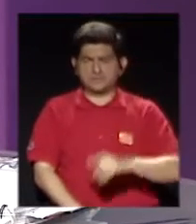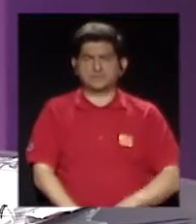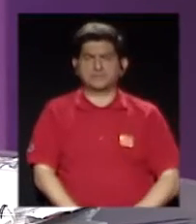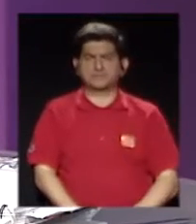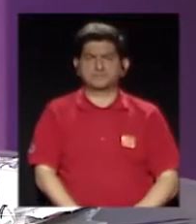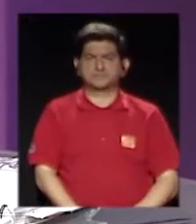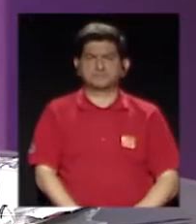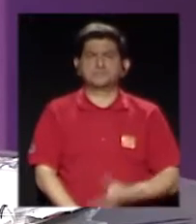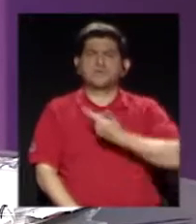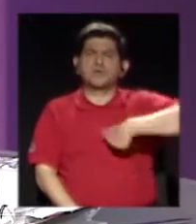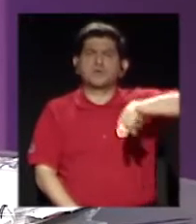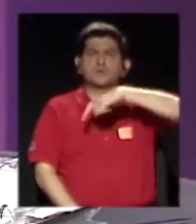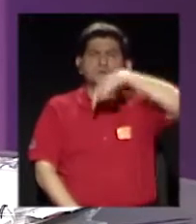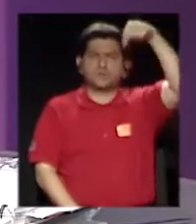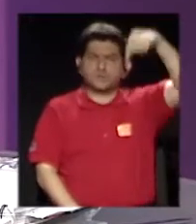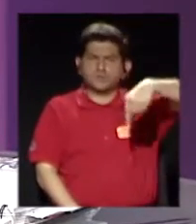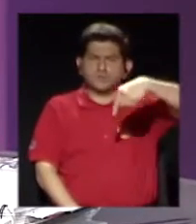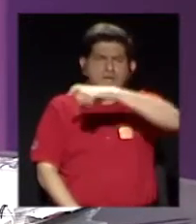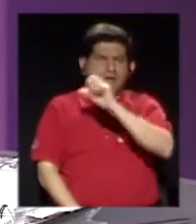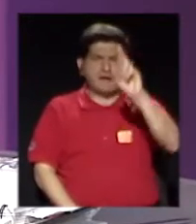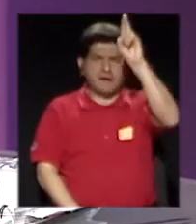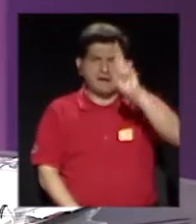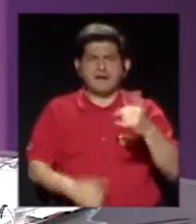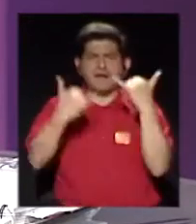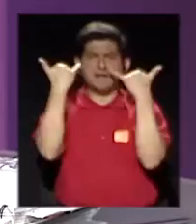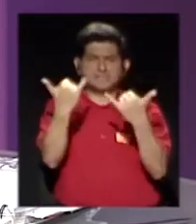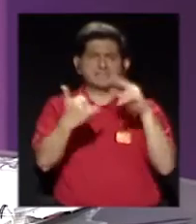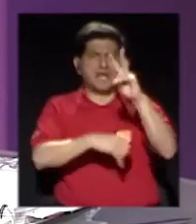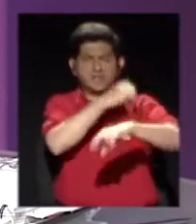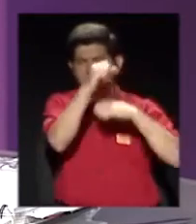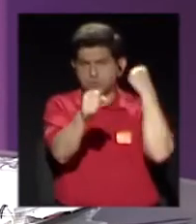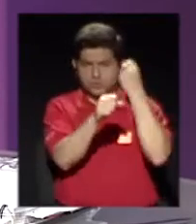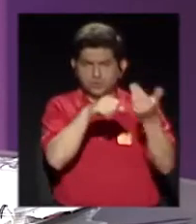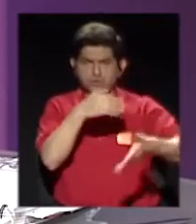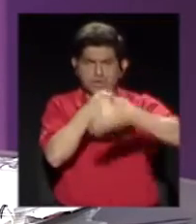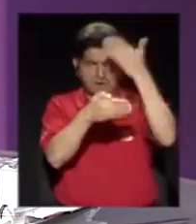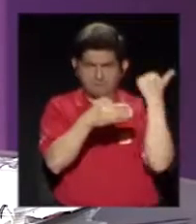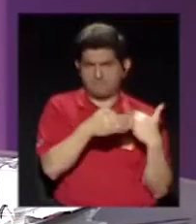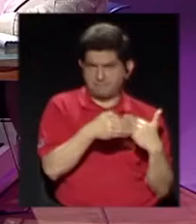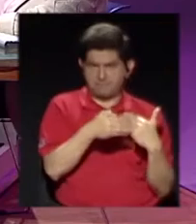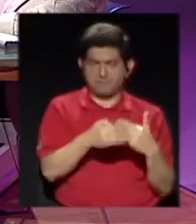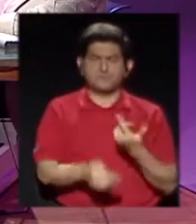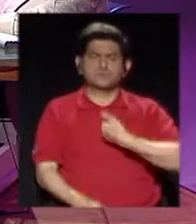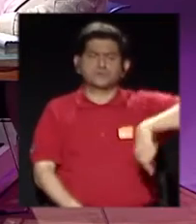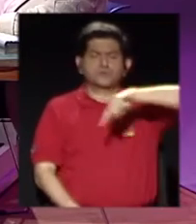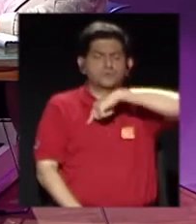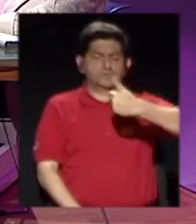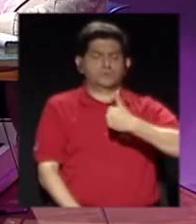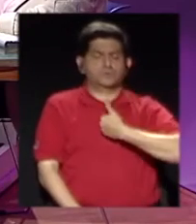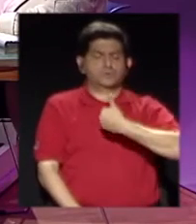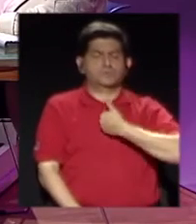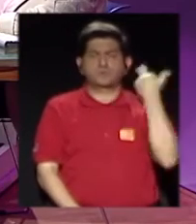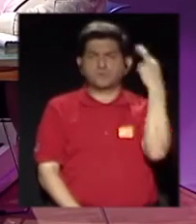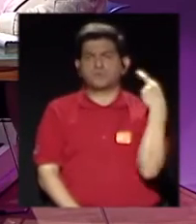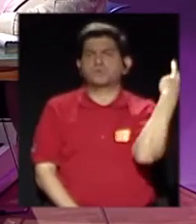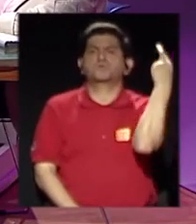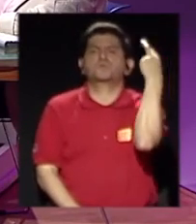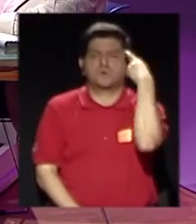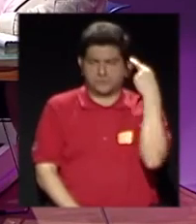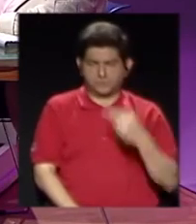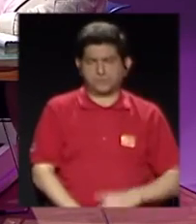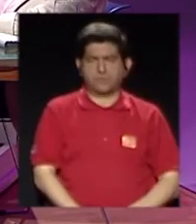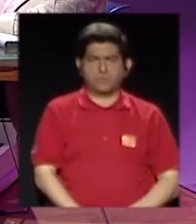estamos aquí en costa rica desde hace dos años nosotros mismos producto de